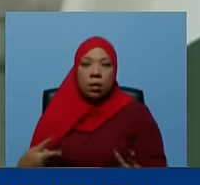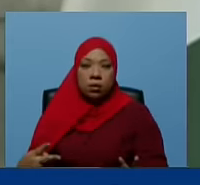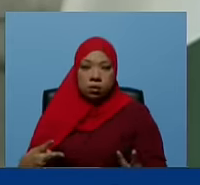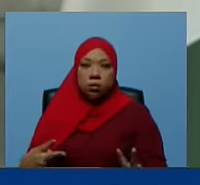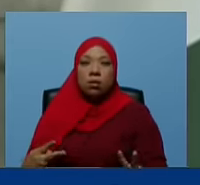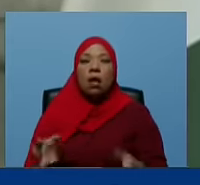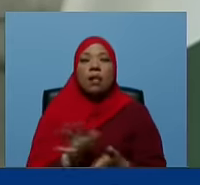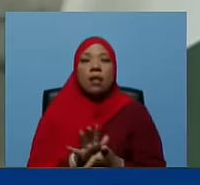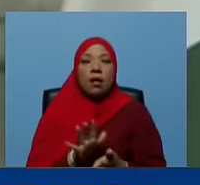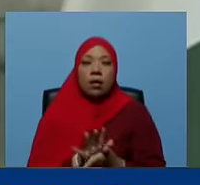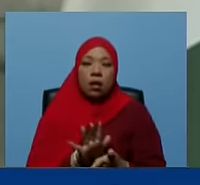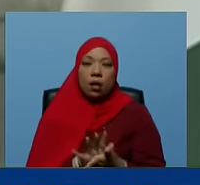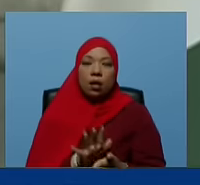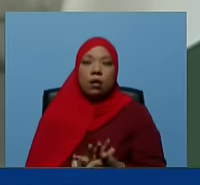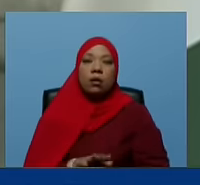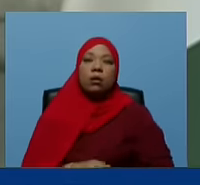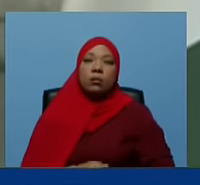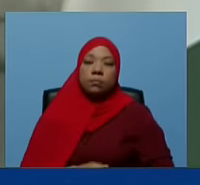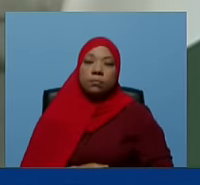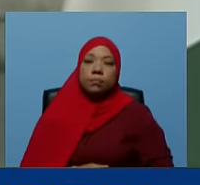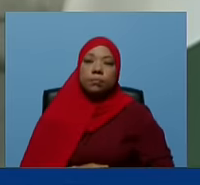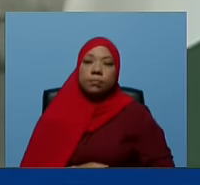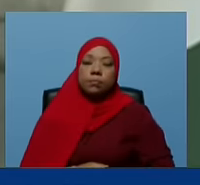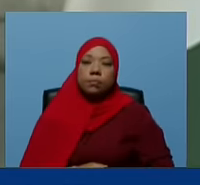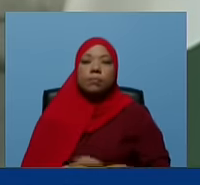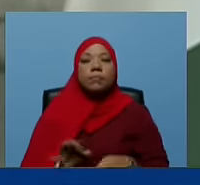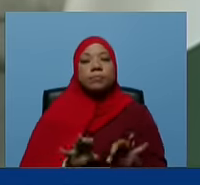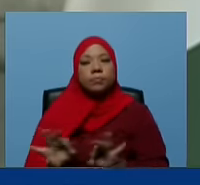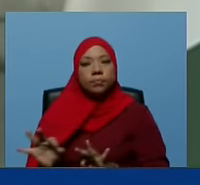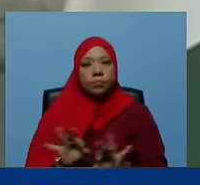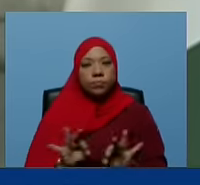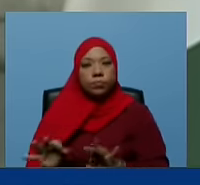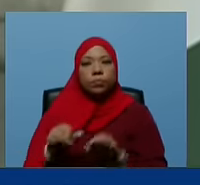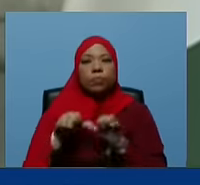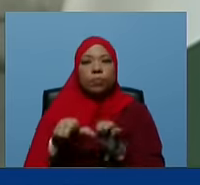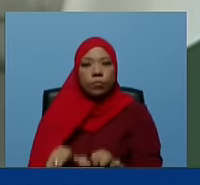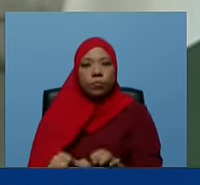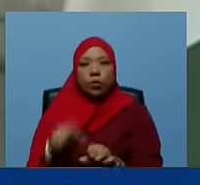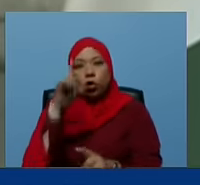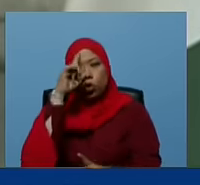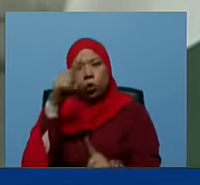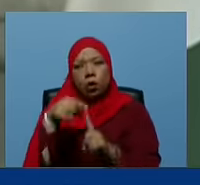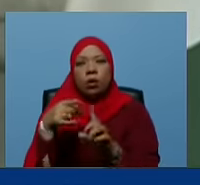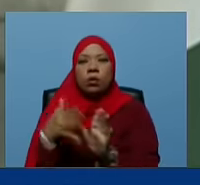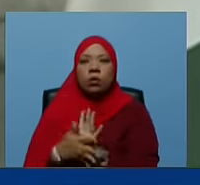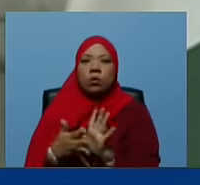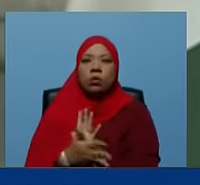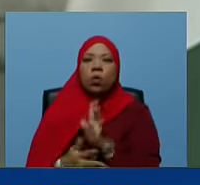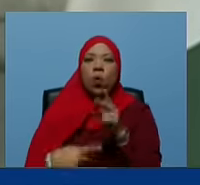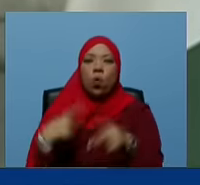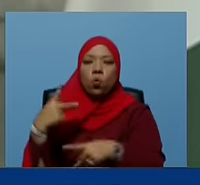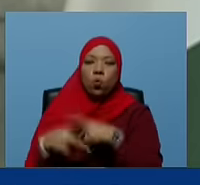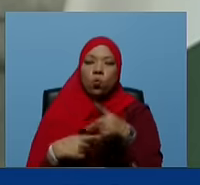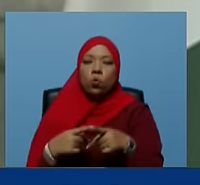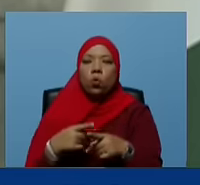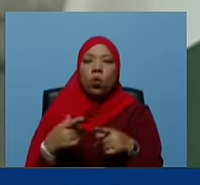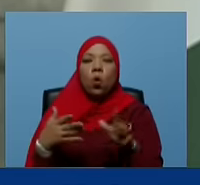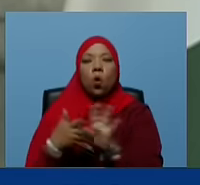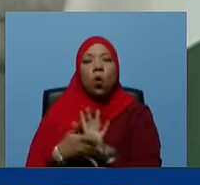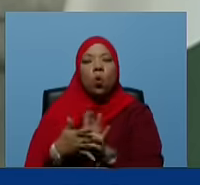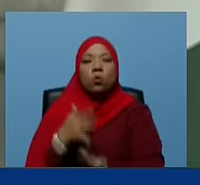está tranquila y preparándose para continuar su rumbo de construcción,